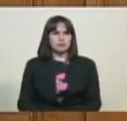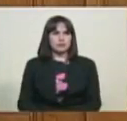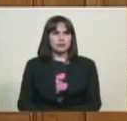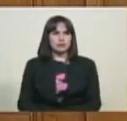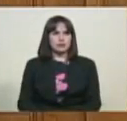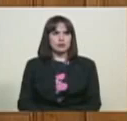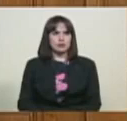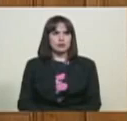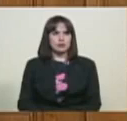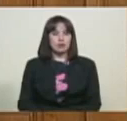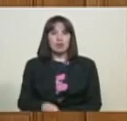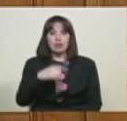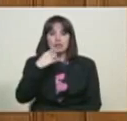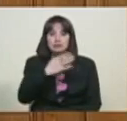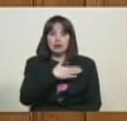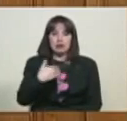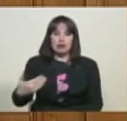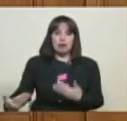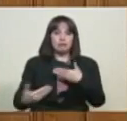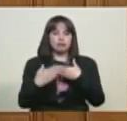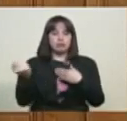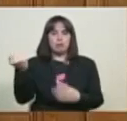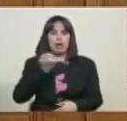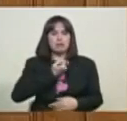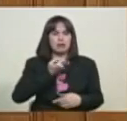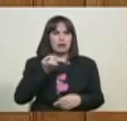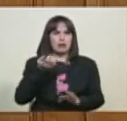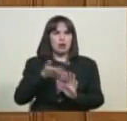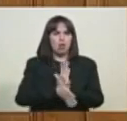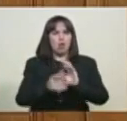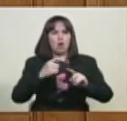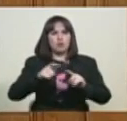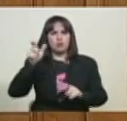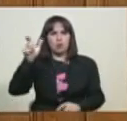Está el extraño magnicidio contra Delgado Charbó,